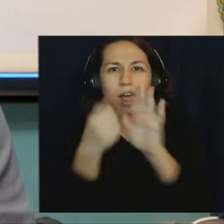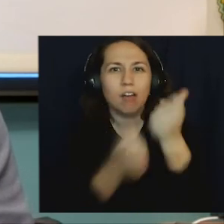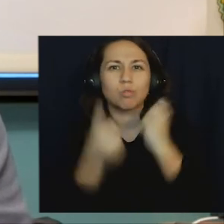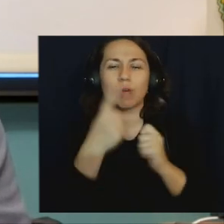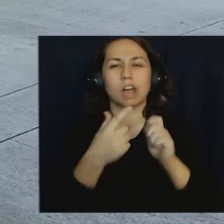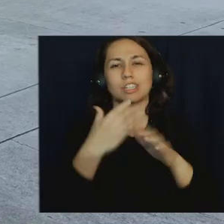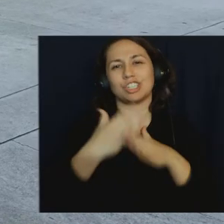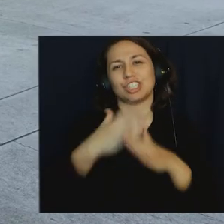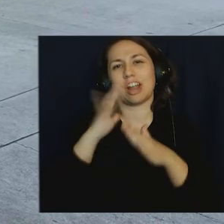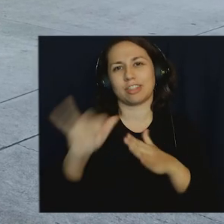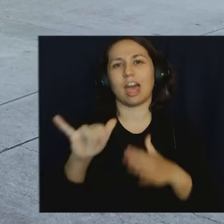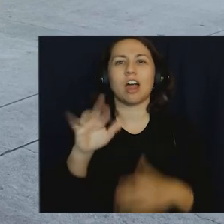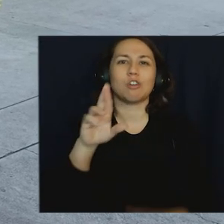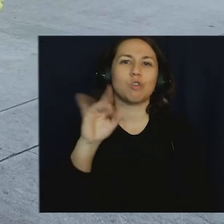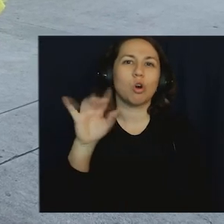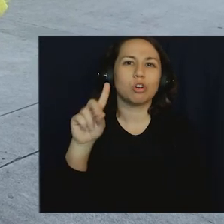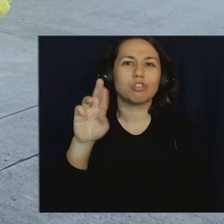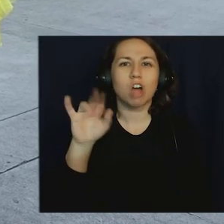Correcaminos.